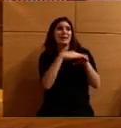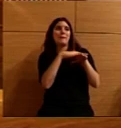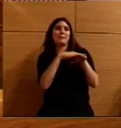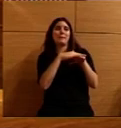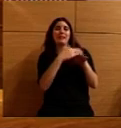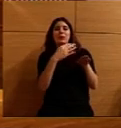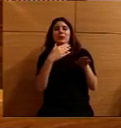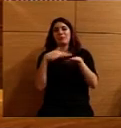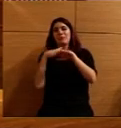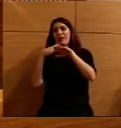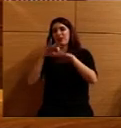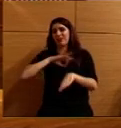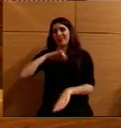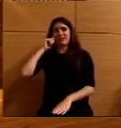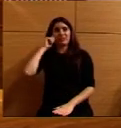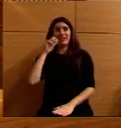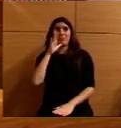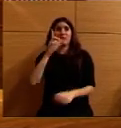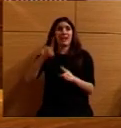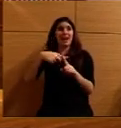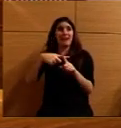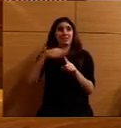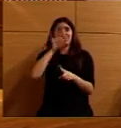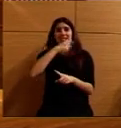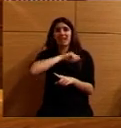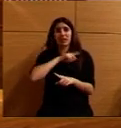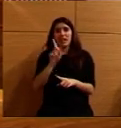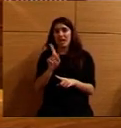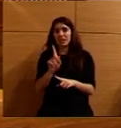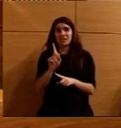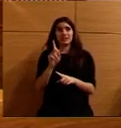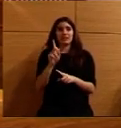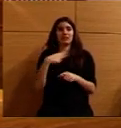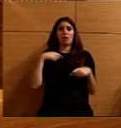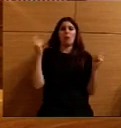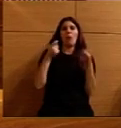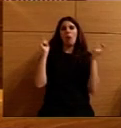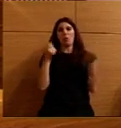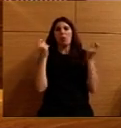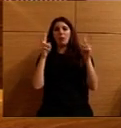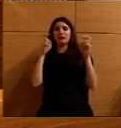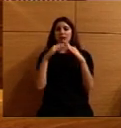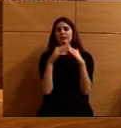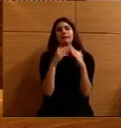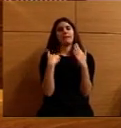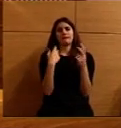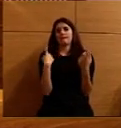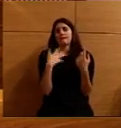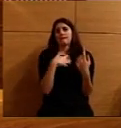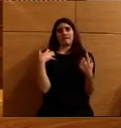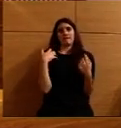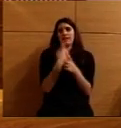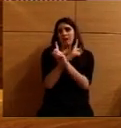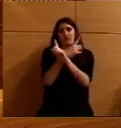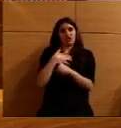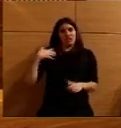a la diputada, porque es que además de que no sea nacional, es que me enerva los populismos en materia de vivienda y también he querido